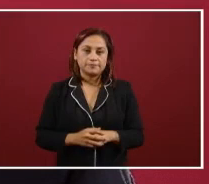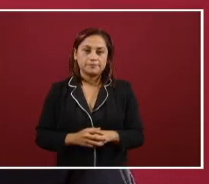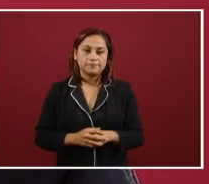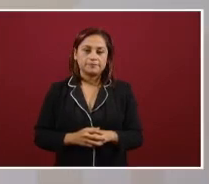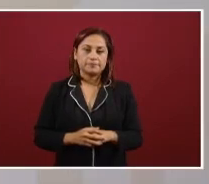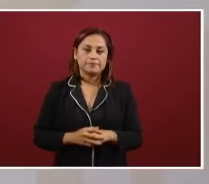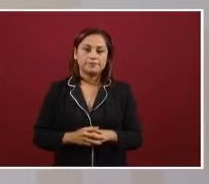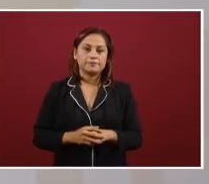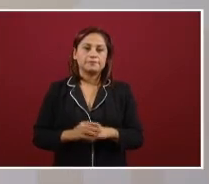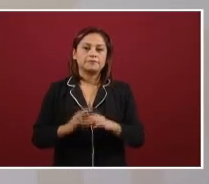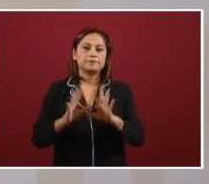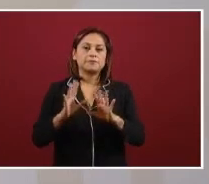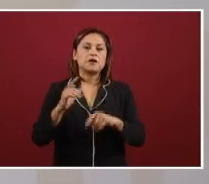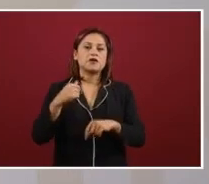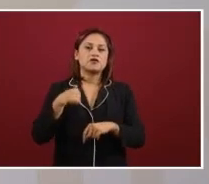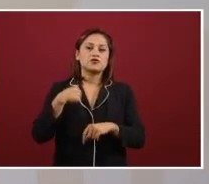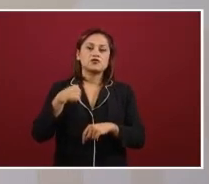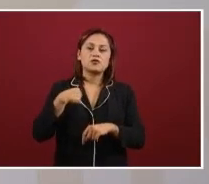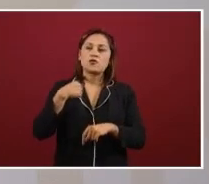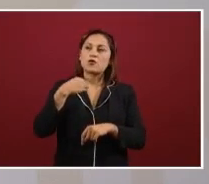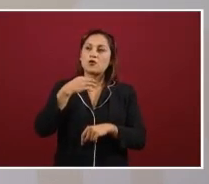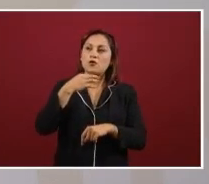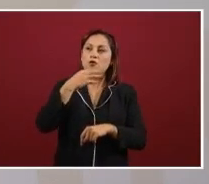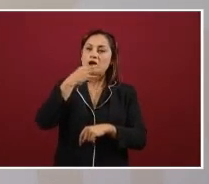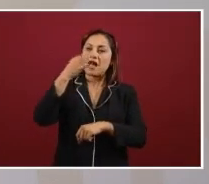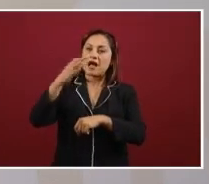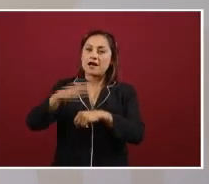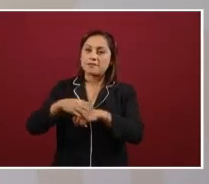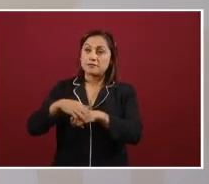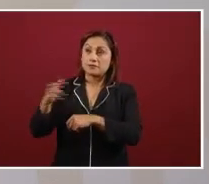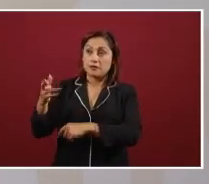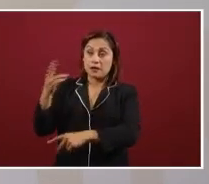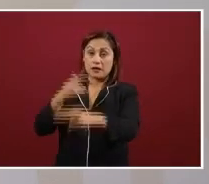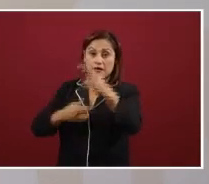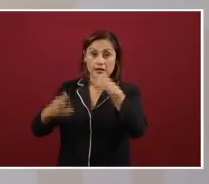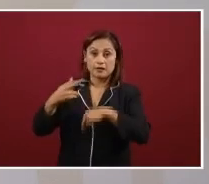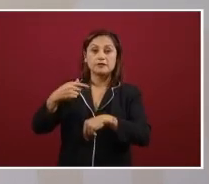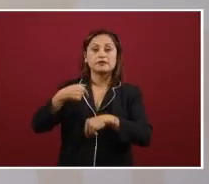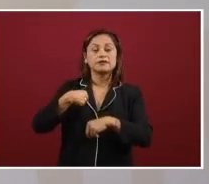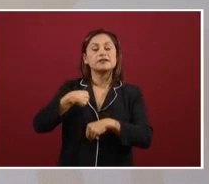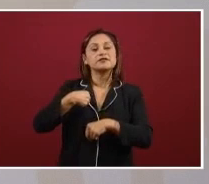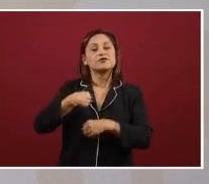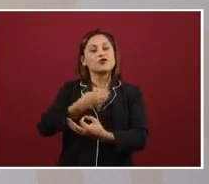Les voy a dar una buena noticia cuando regresen.